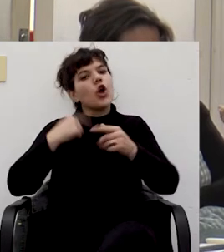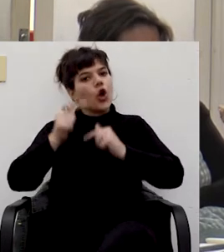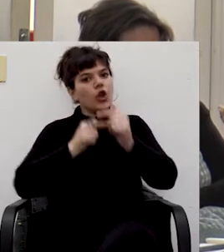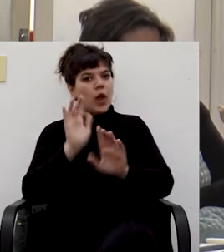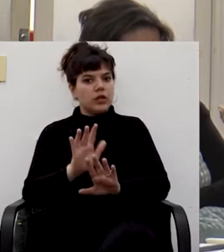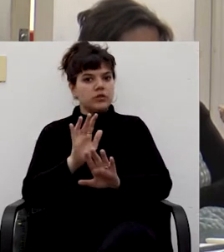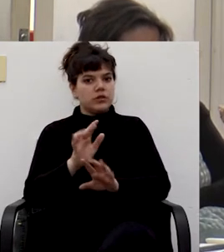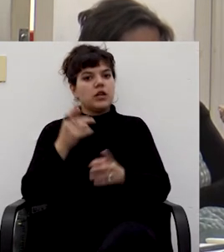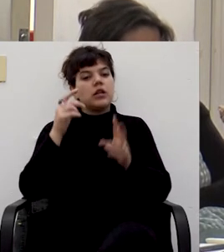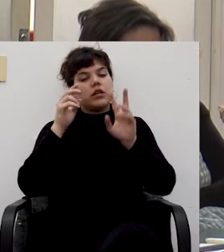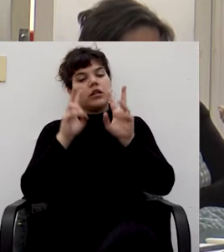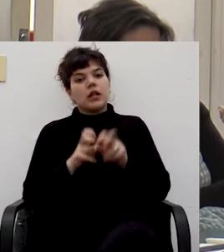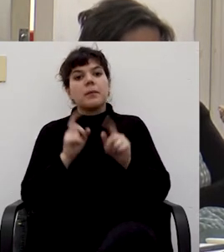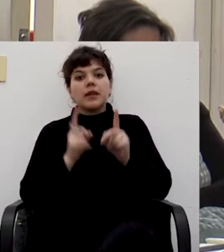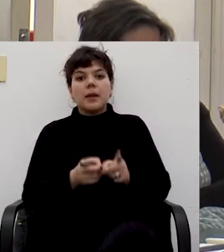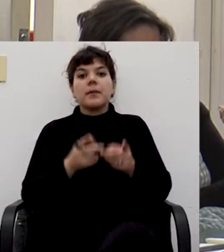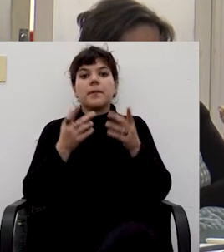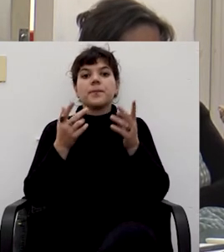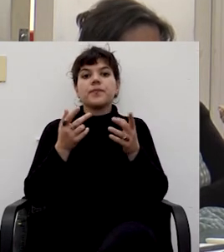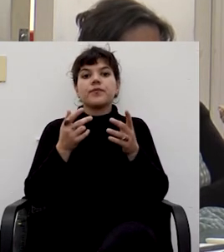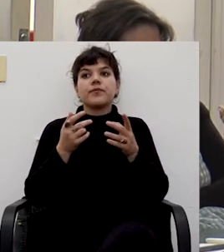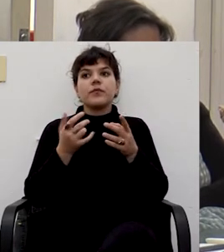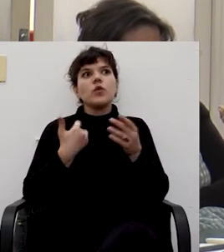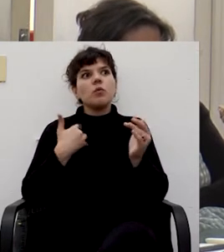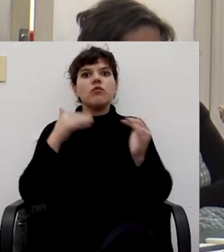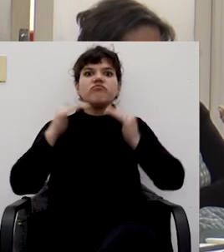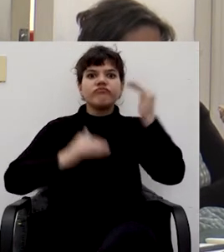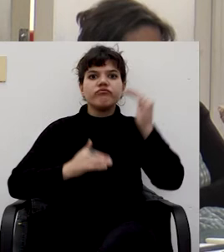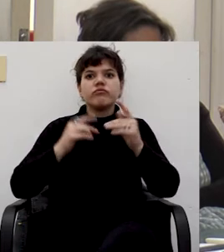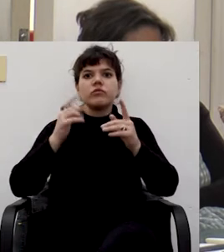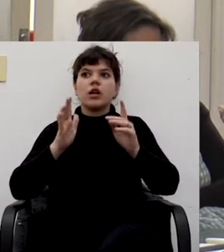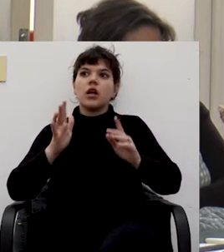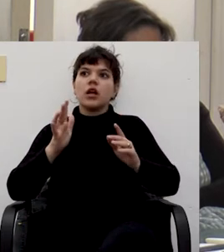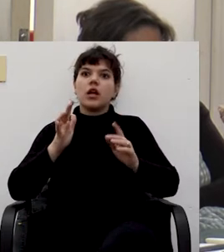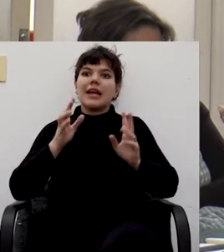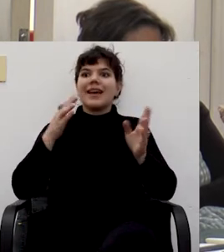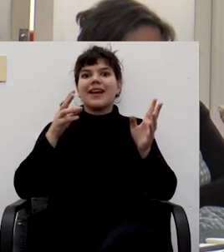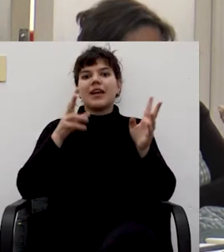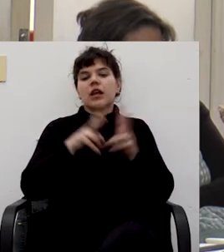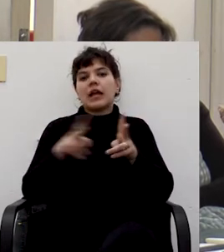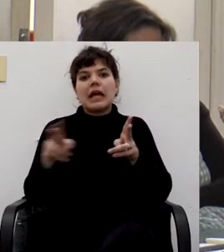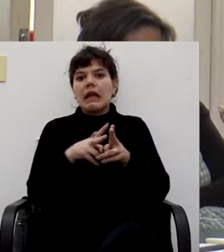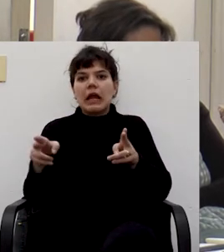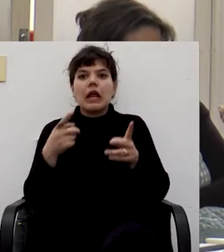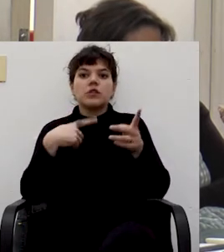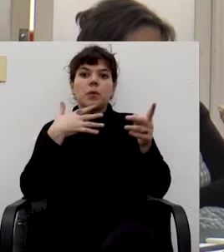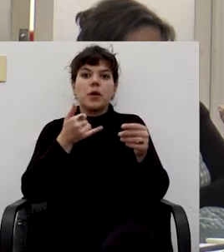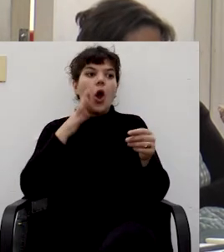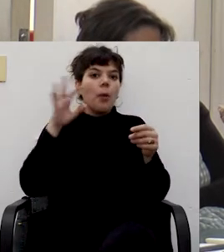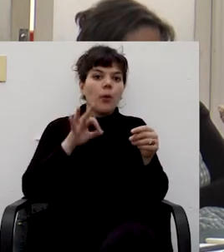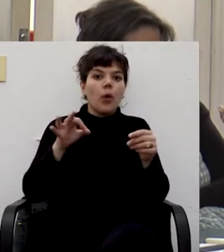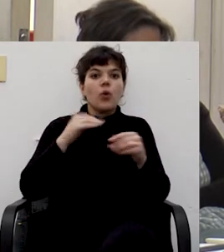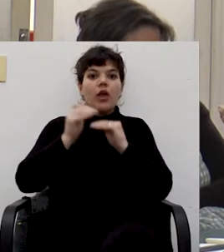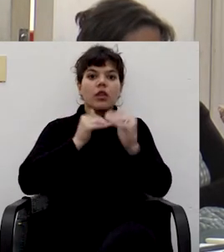remuneración, qué brechas, qué diferencias hay en relación a las remuneraciones, puede ser en relación a las oportunidades de desarrollo